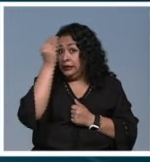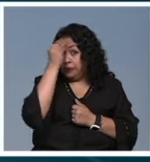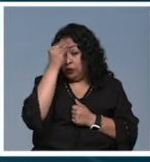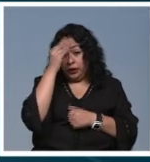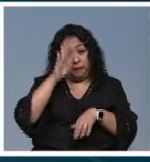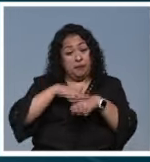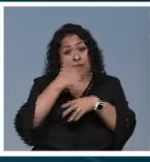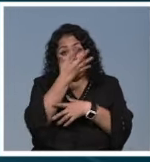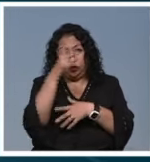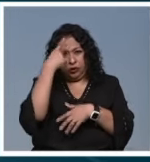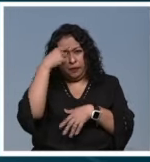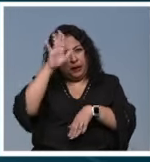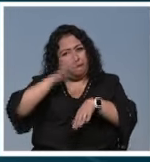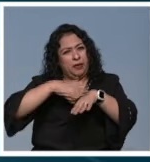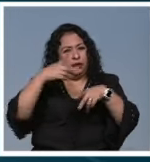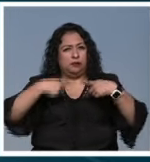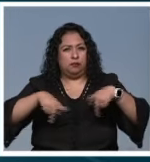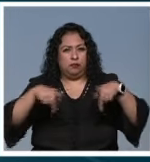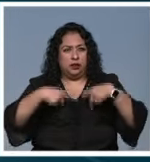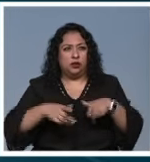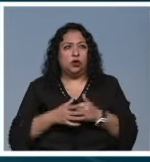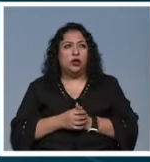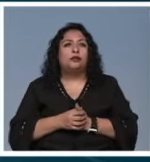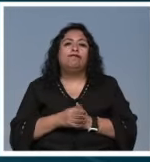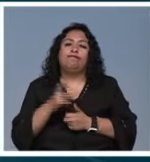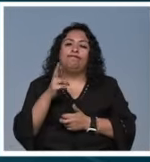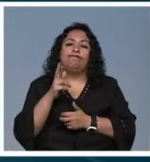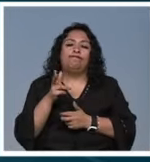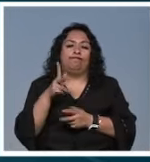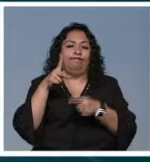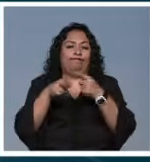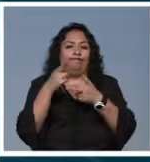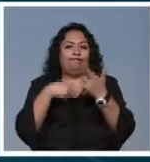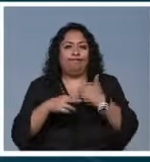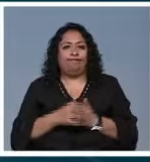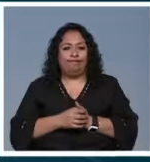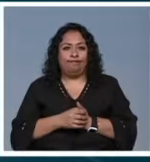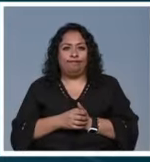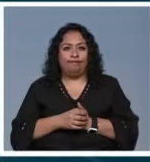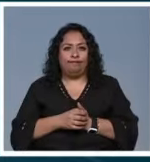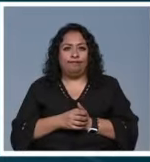es más bosque para más personas. Regresamos.